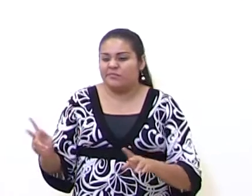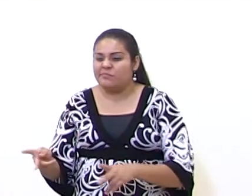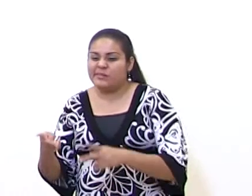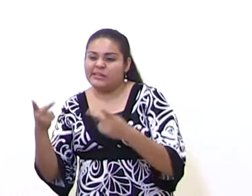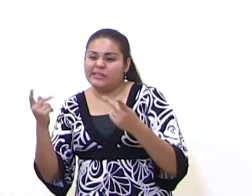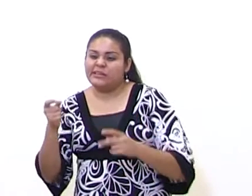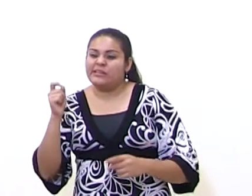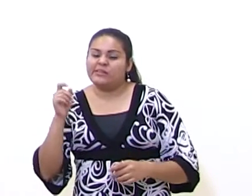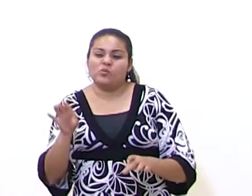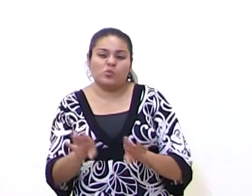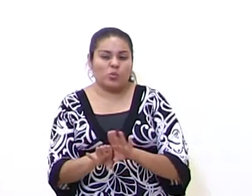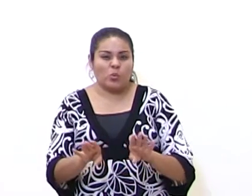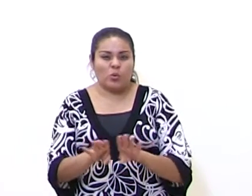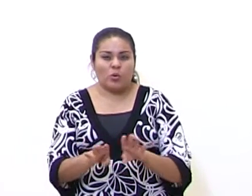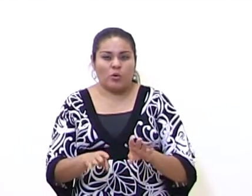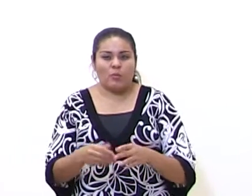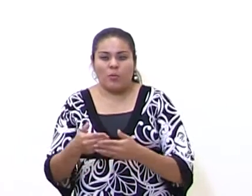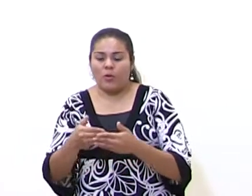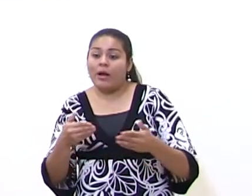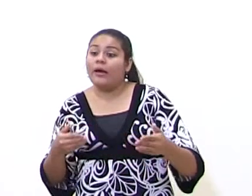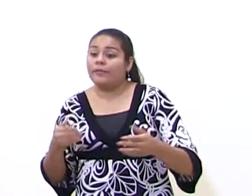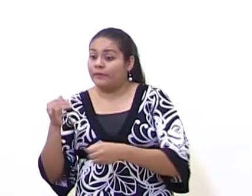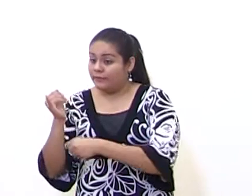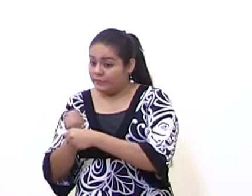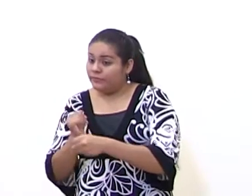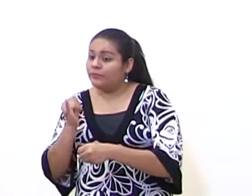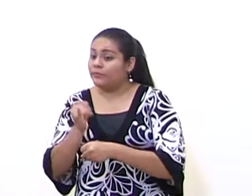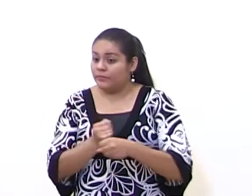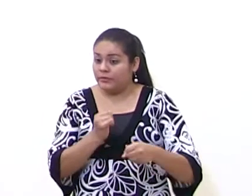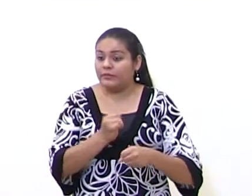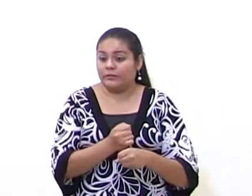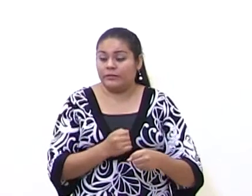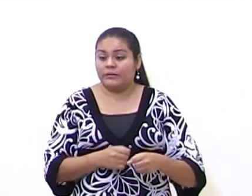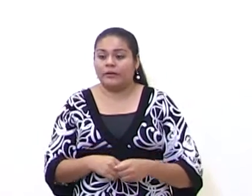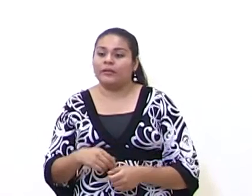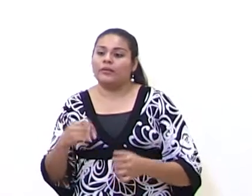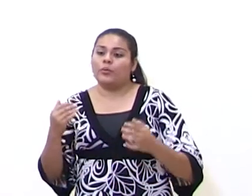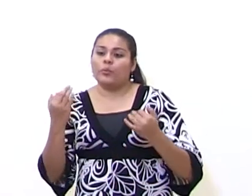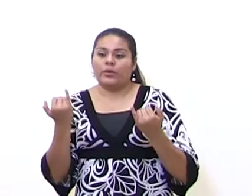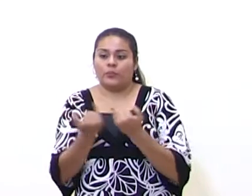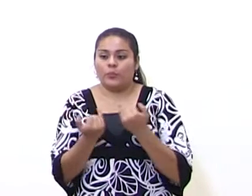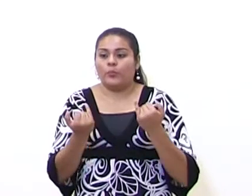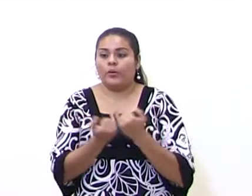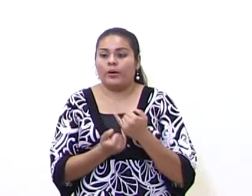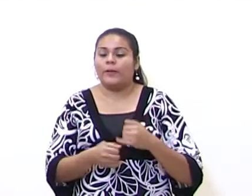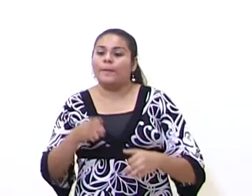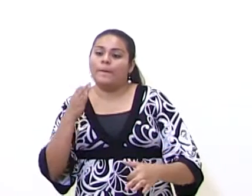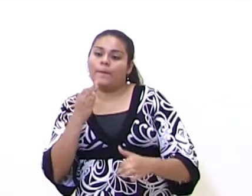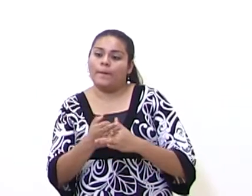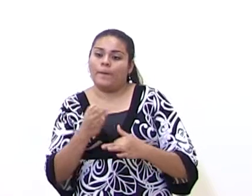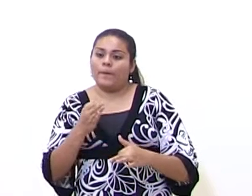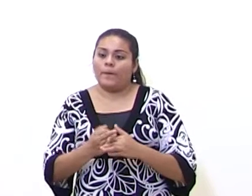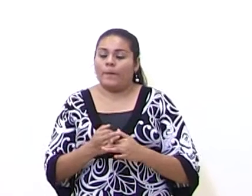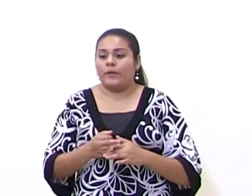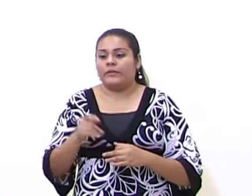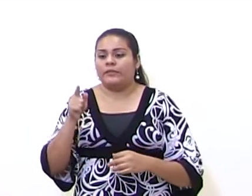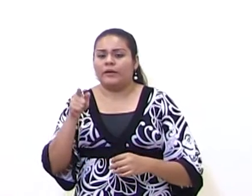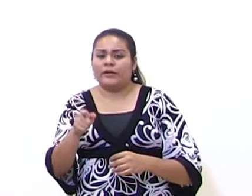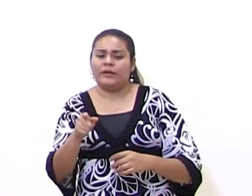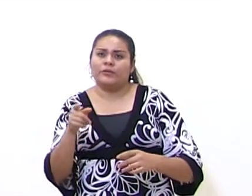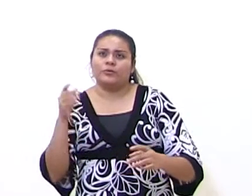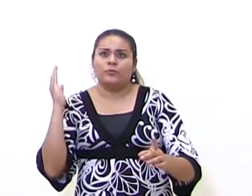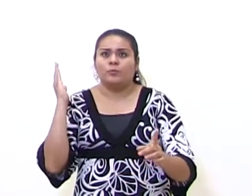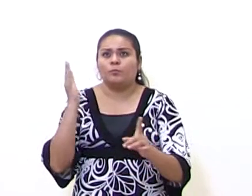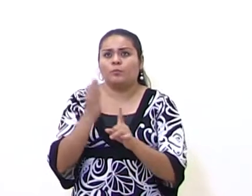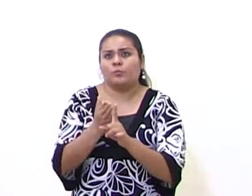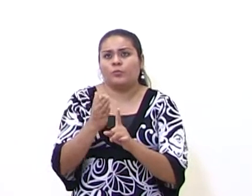o instrumentos que hoy vamos a aprender. También en los estudios de su mercado objetivo, el